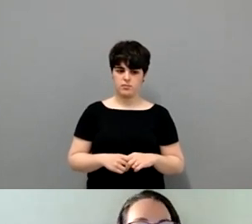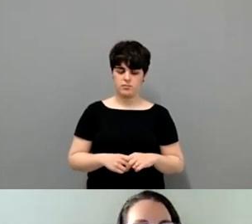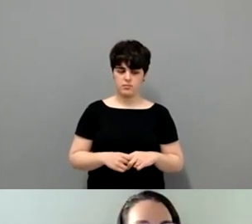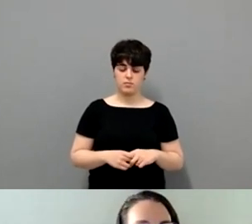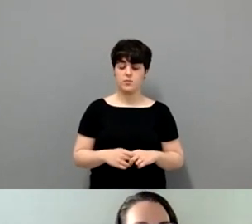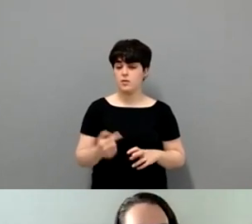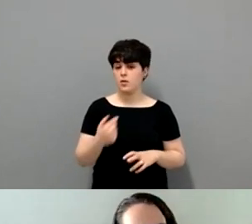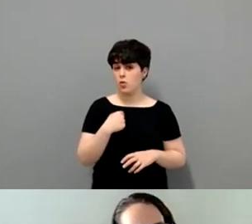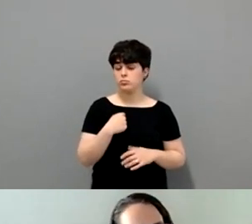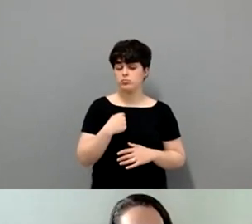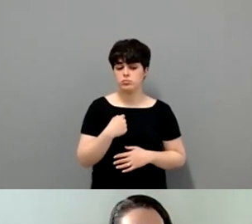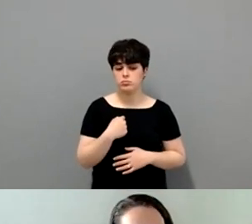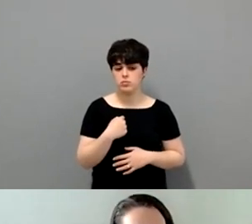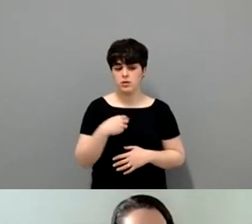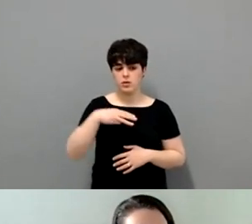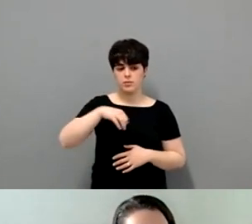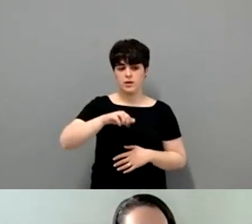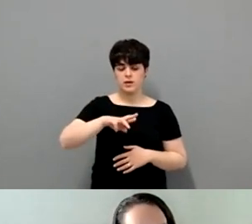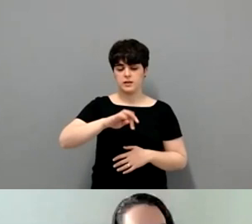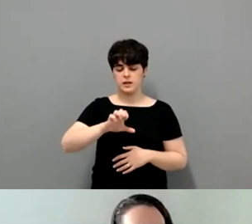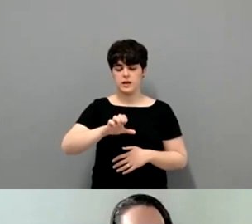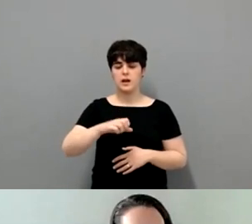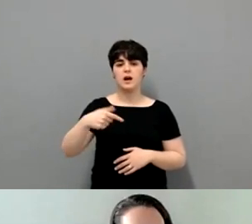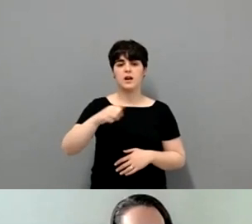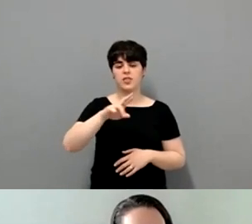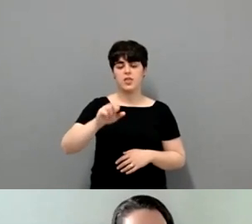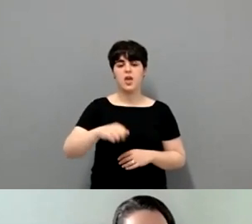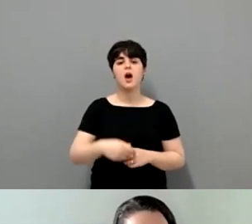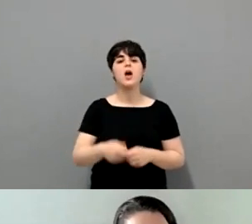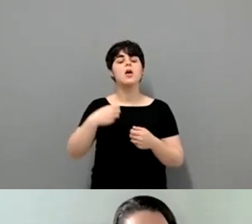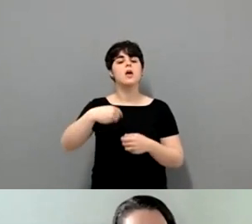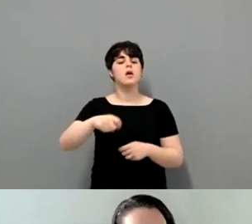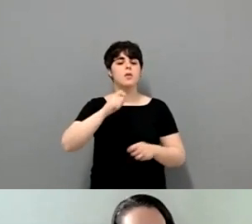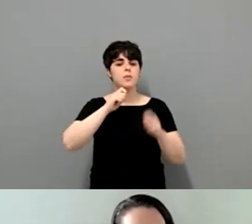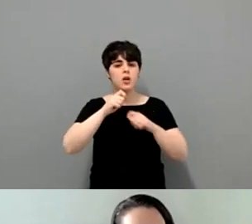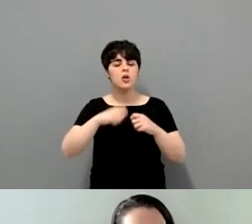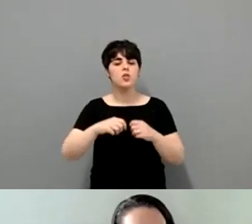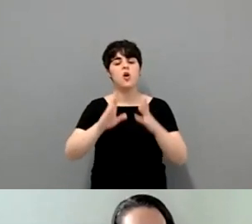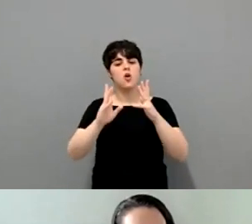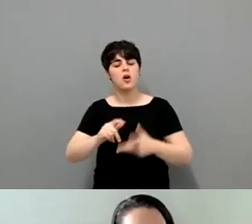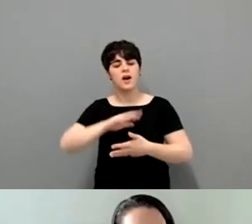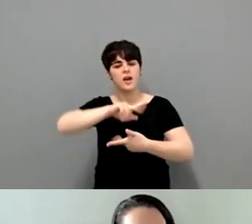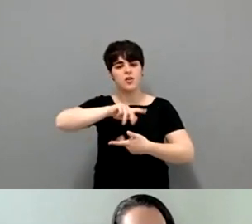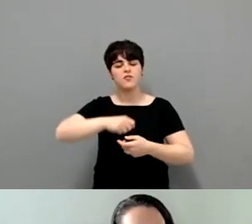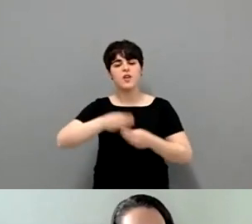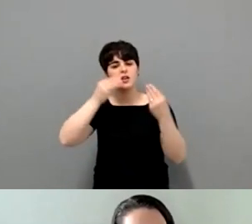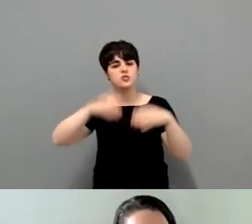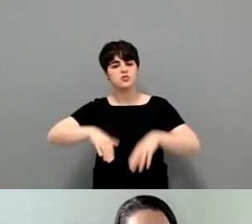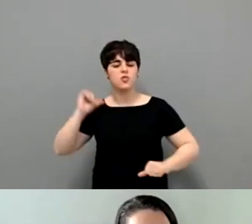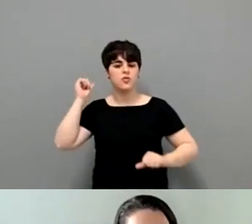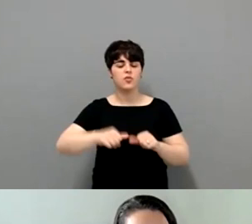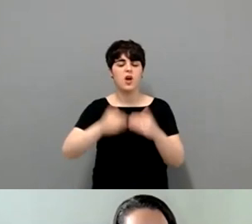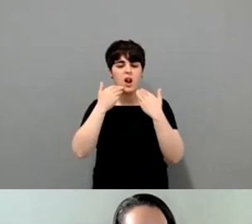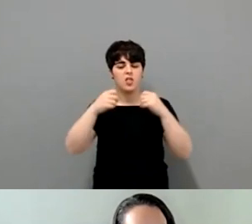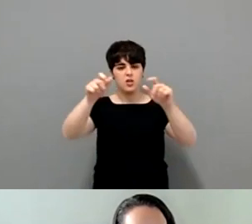Yo, Maite García Illana, titulada en Periodismo, Geografía e Historia por la